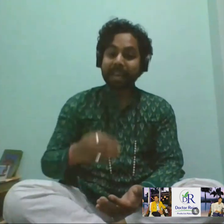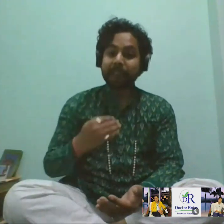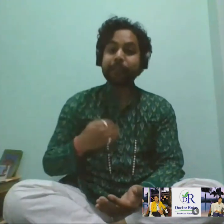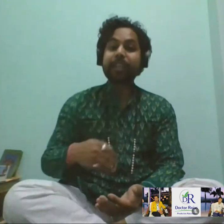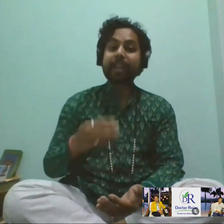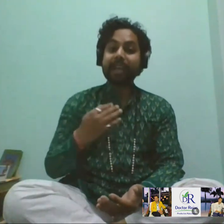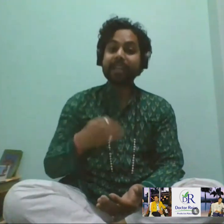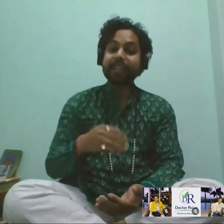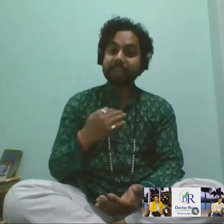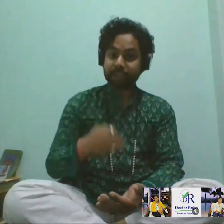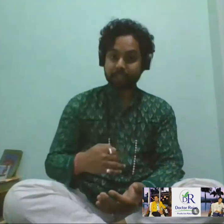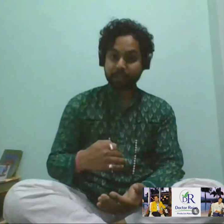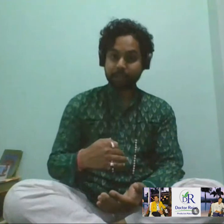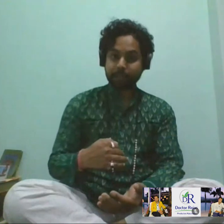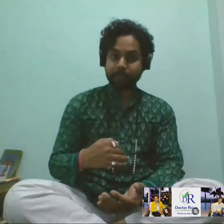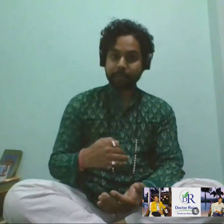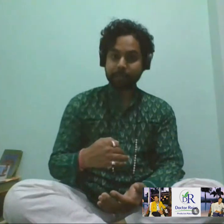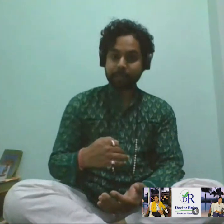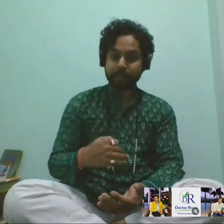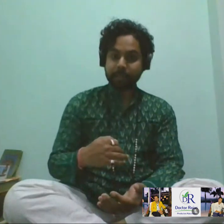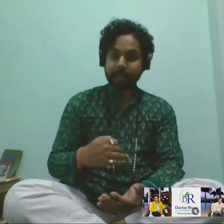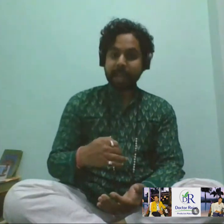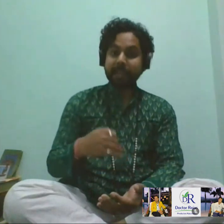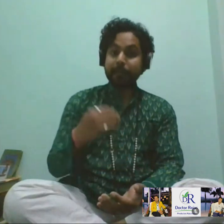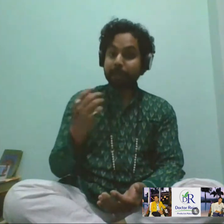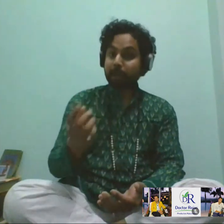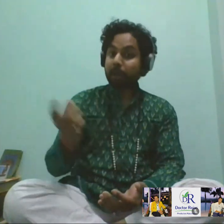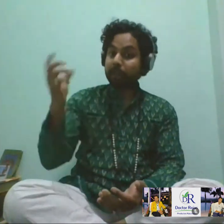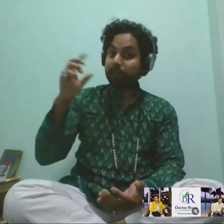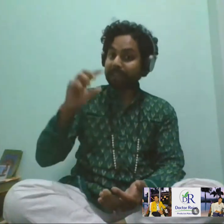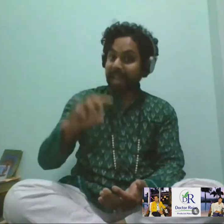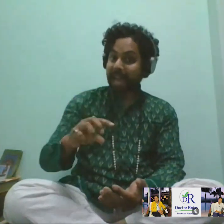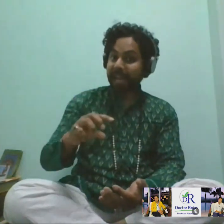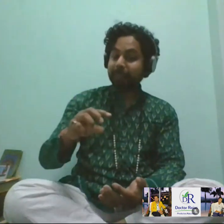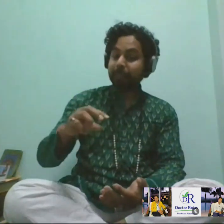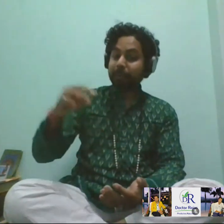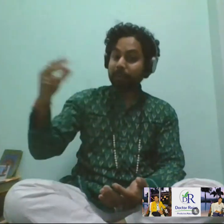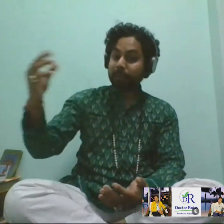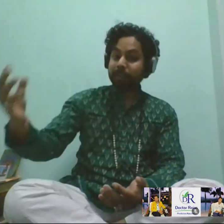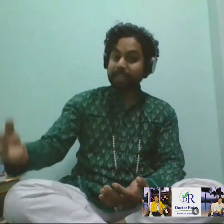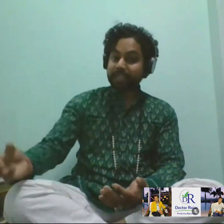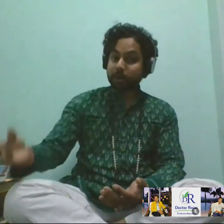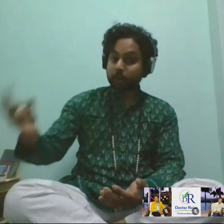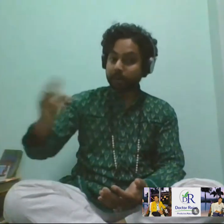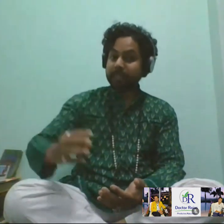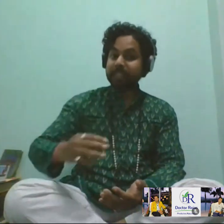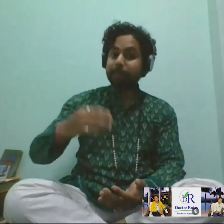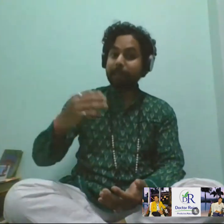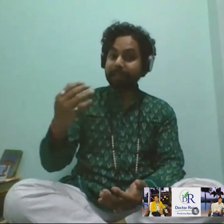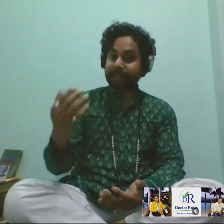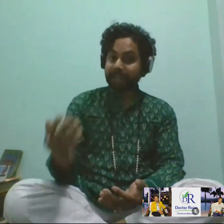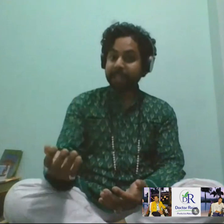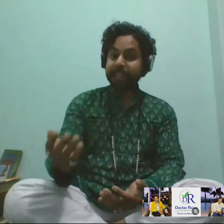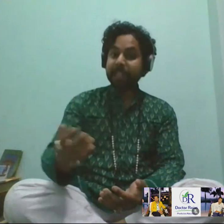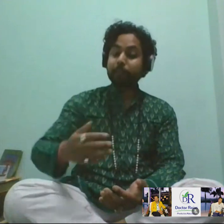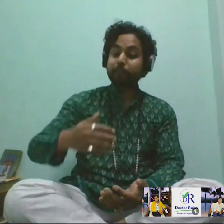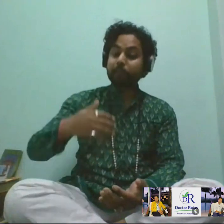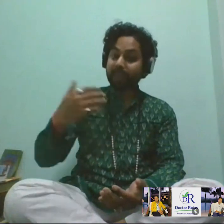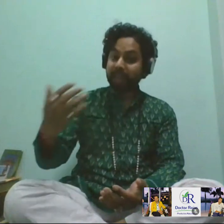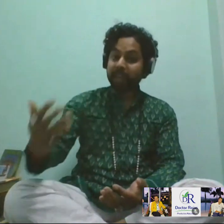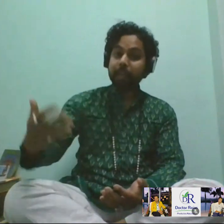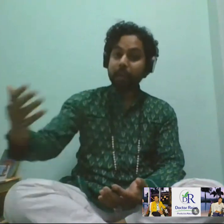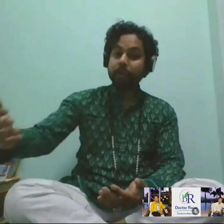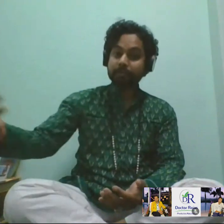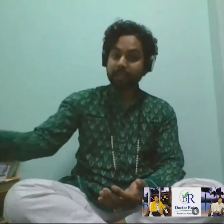have self-realization. And because of that, because of these yogis, they meditated there